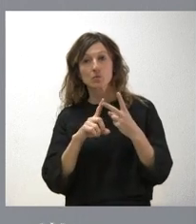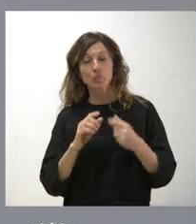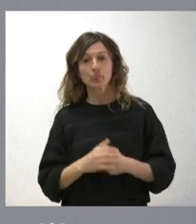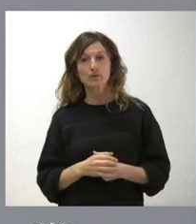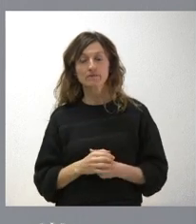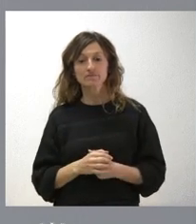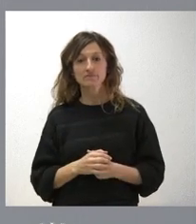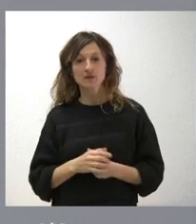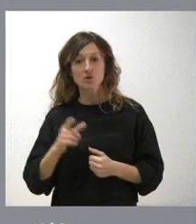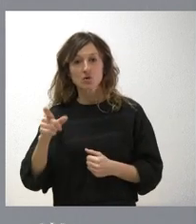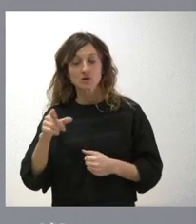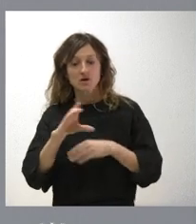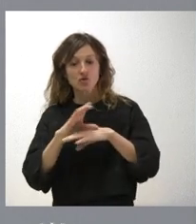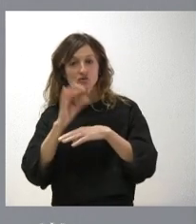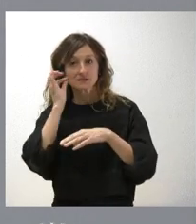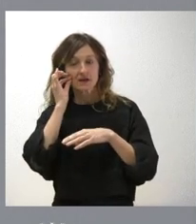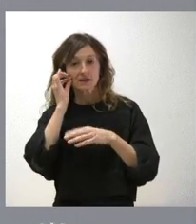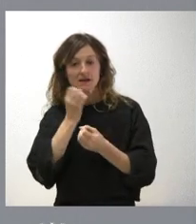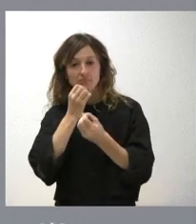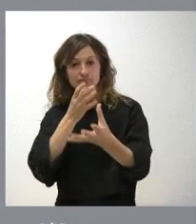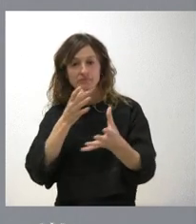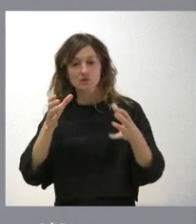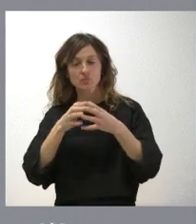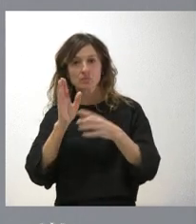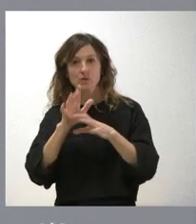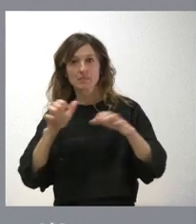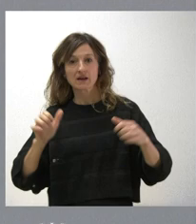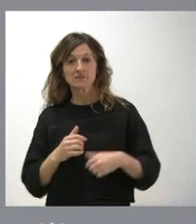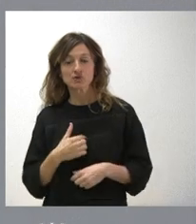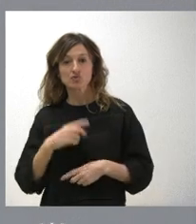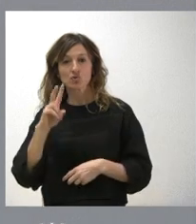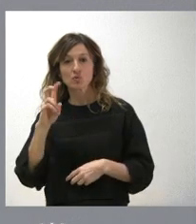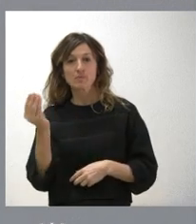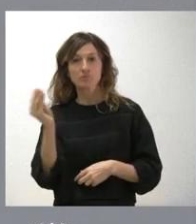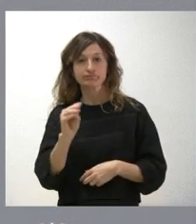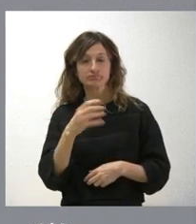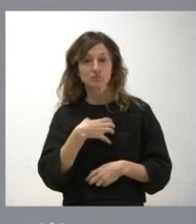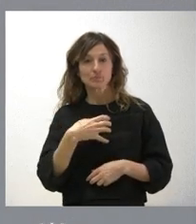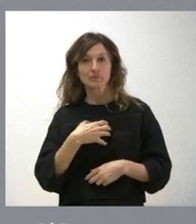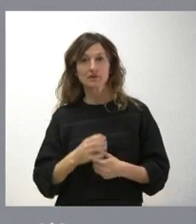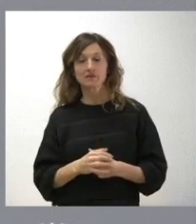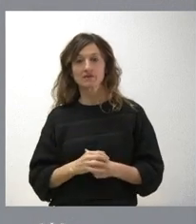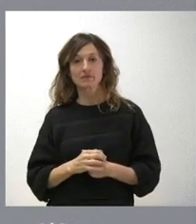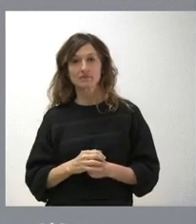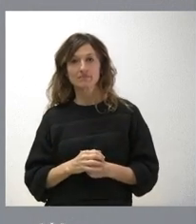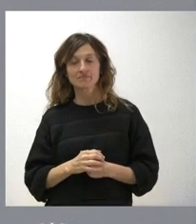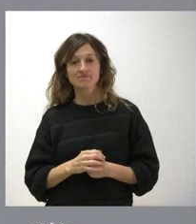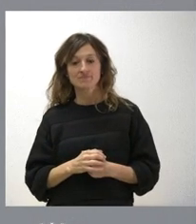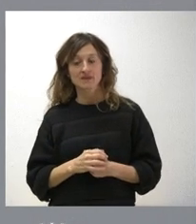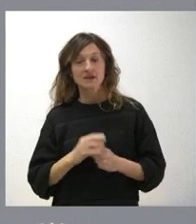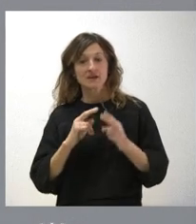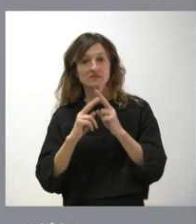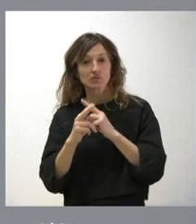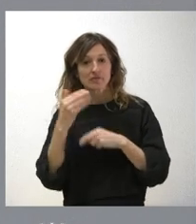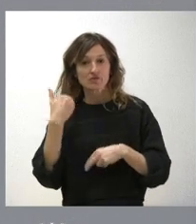usted bien señala la consejera contestó en sede parlamentaria No hay ninguna novedad que yo pueda aportar en relación con la cuestión que usted plantea que no haya contestado ya la